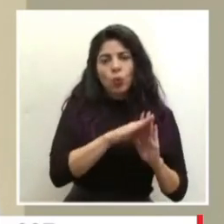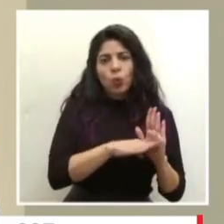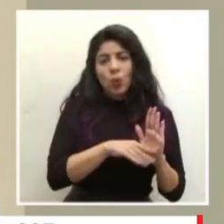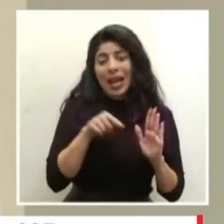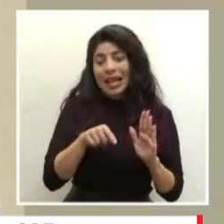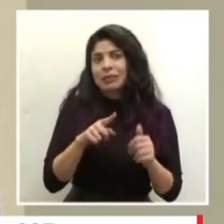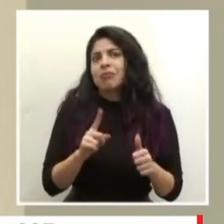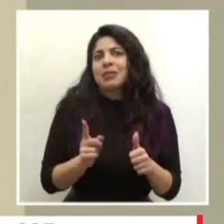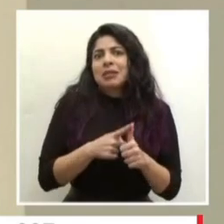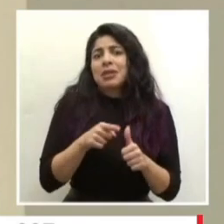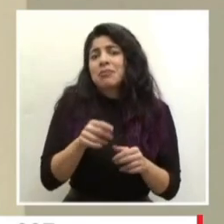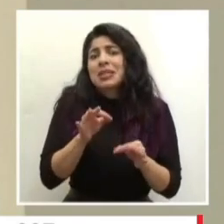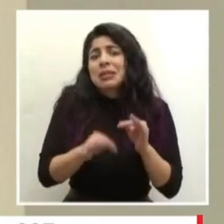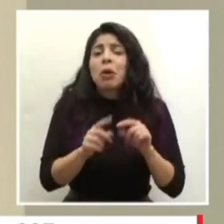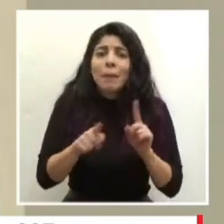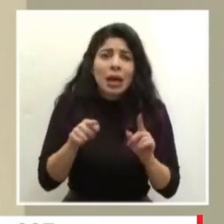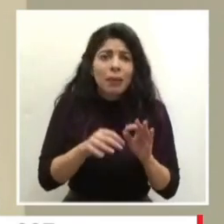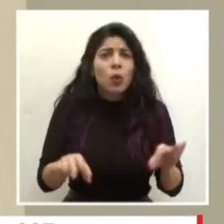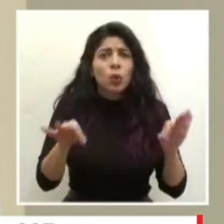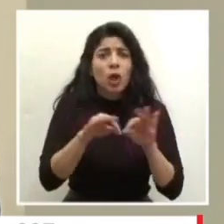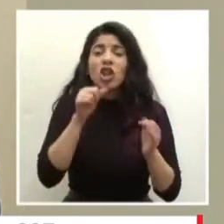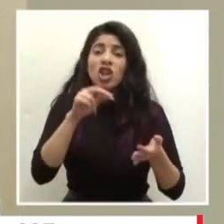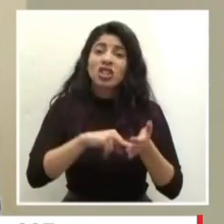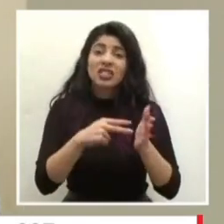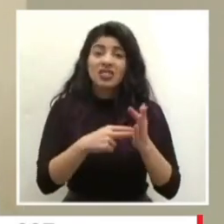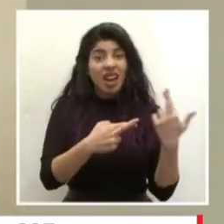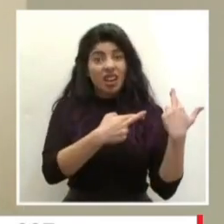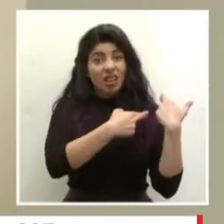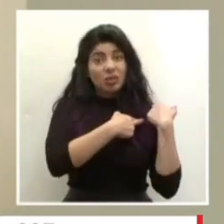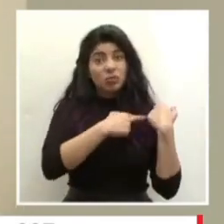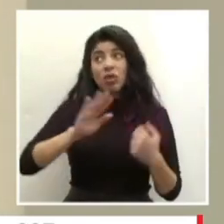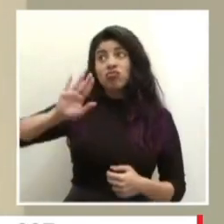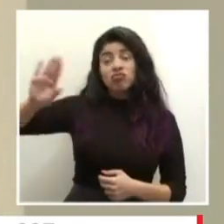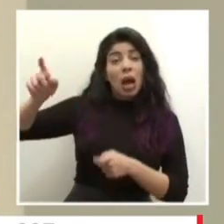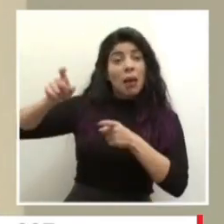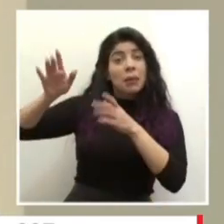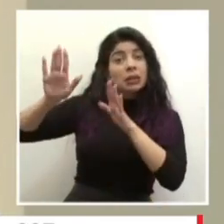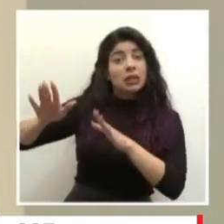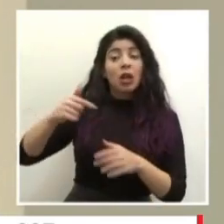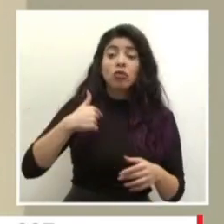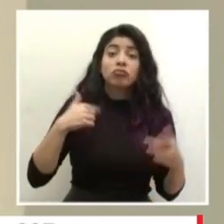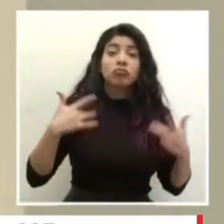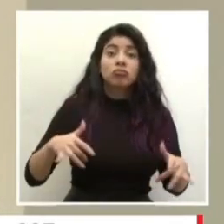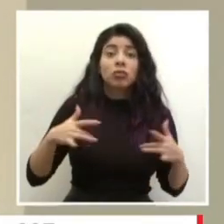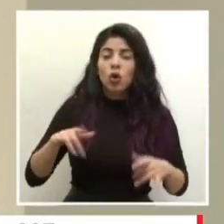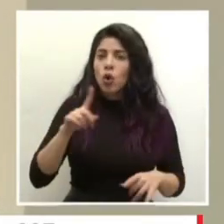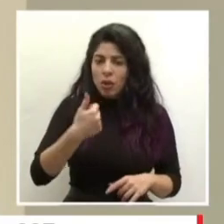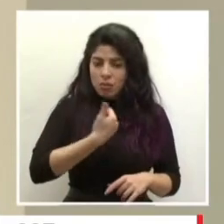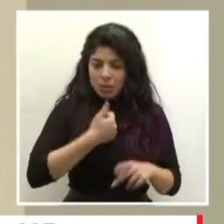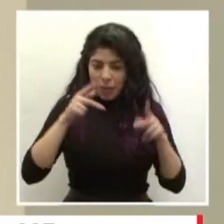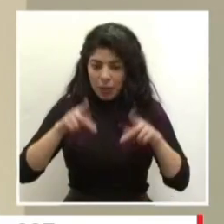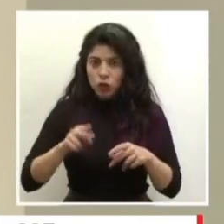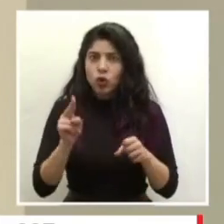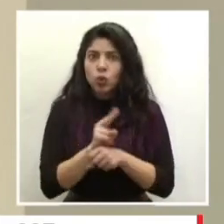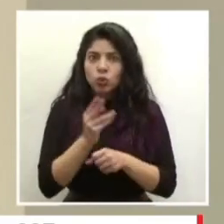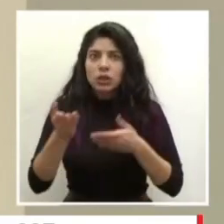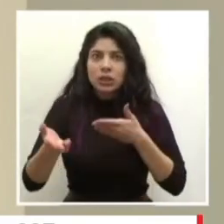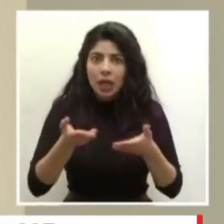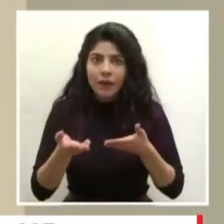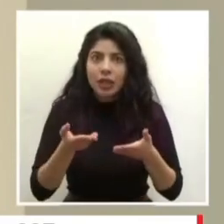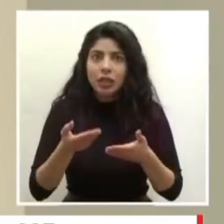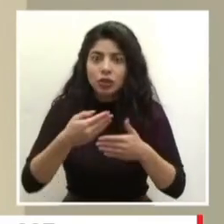tan sencilla. O sea, aquí no es que la responsabilidad es solamente del administrador, es del mismo, la misma persona usuaria de esos servicios